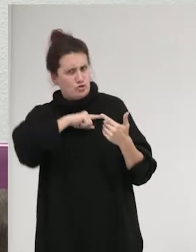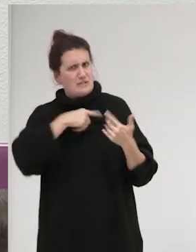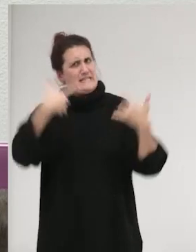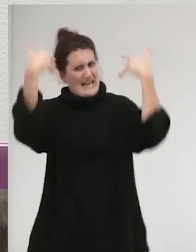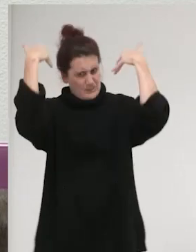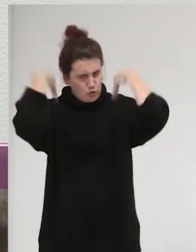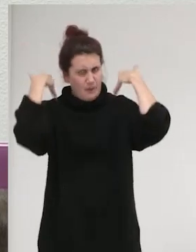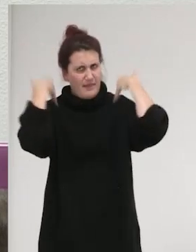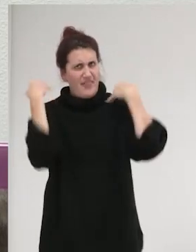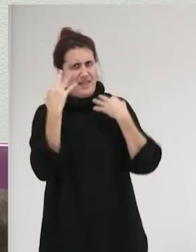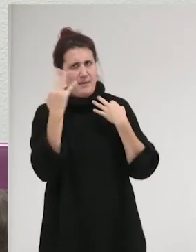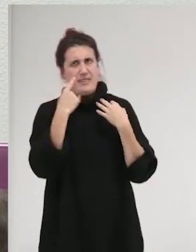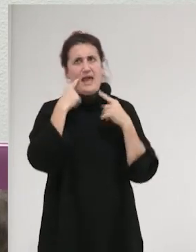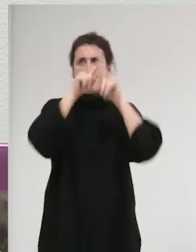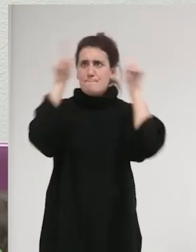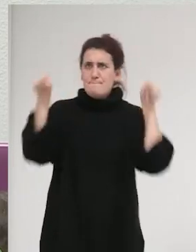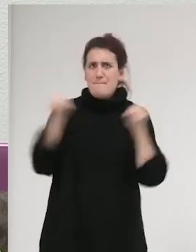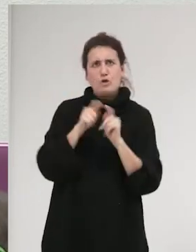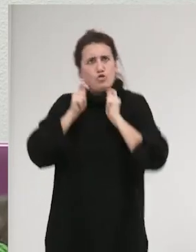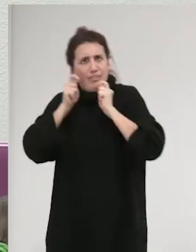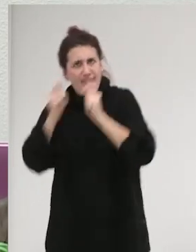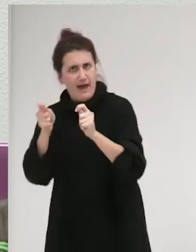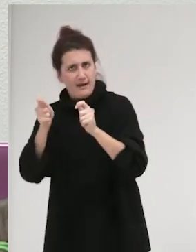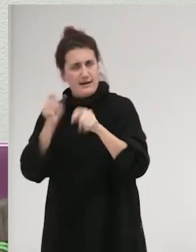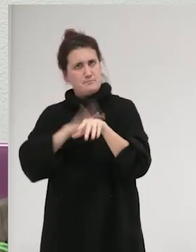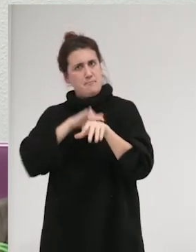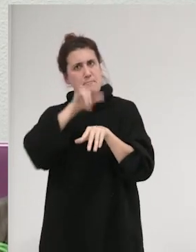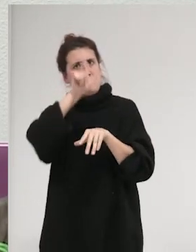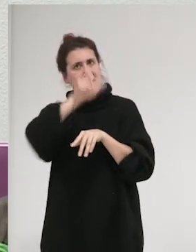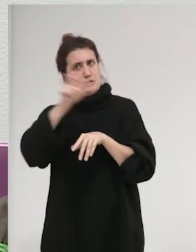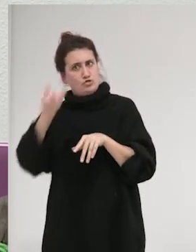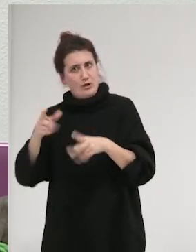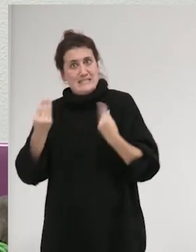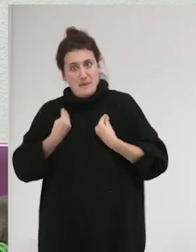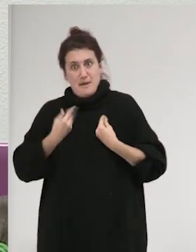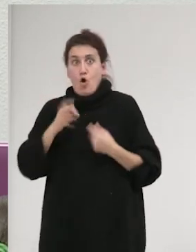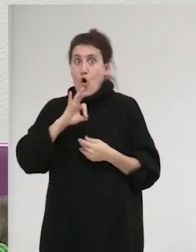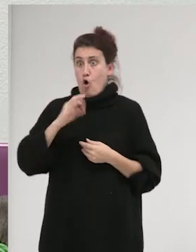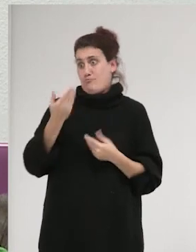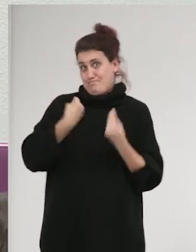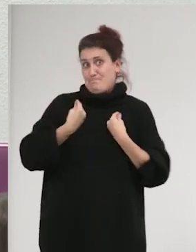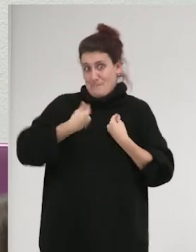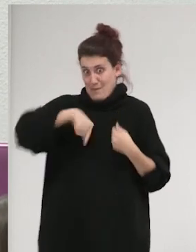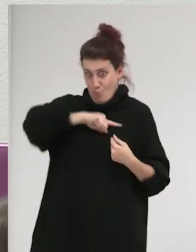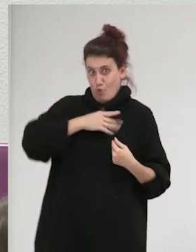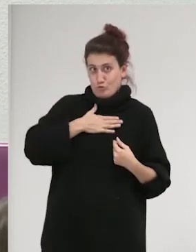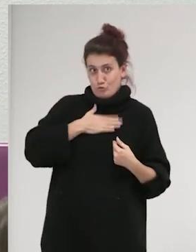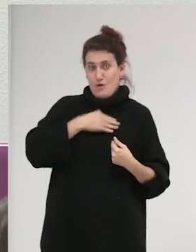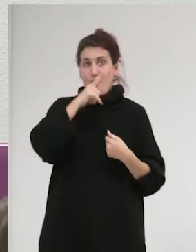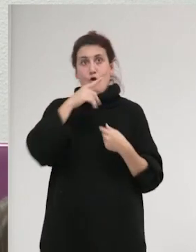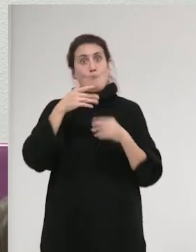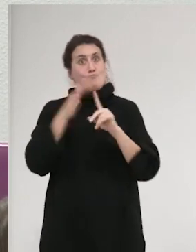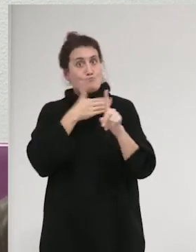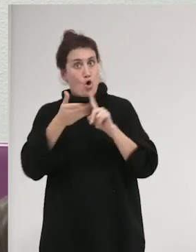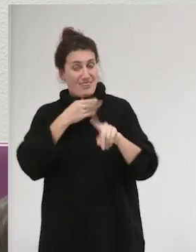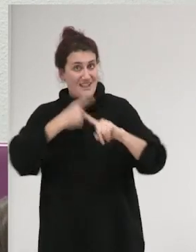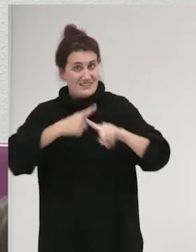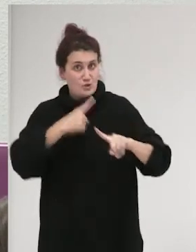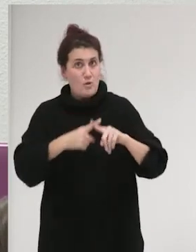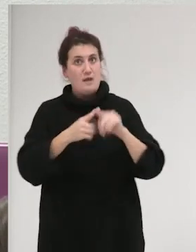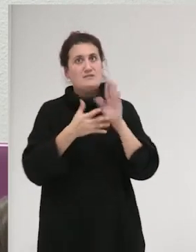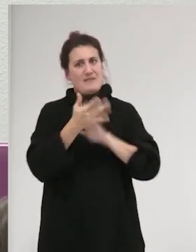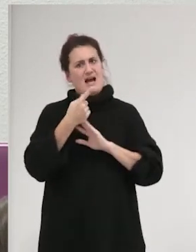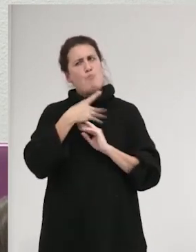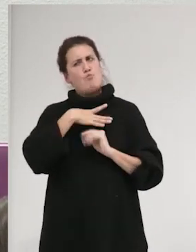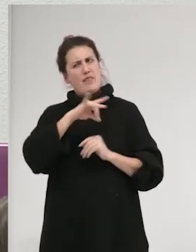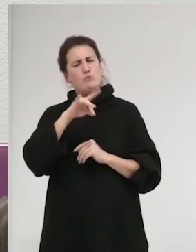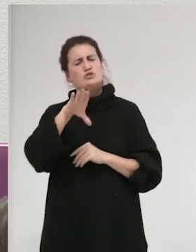de aportar marcos en los cuales las personas que viven o vivimos violencia sexual podamos interpretar lo que nos